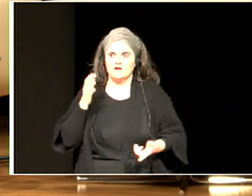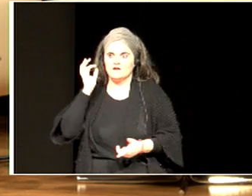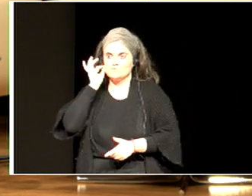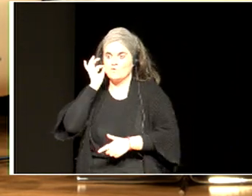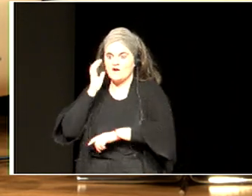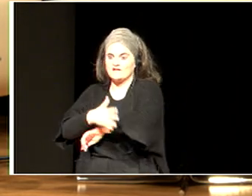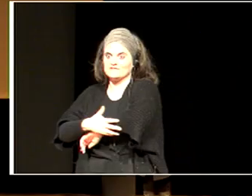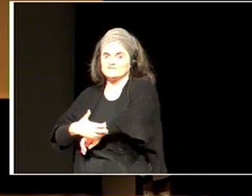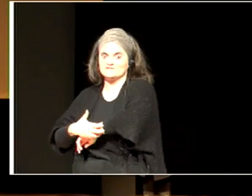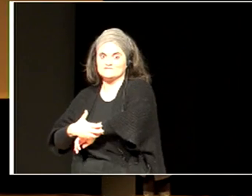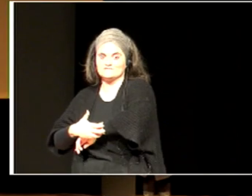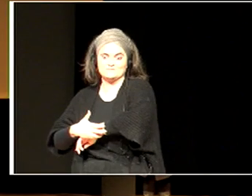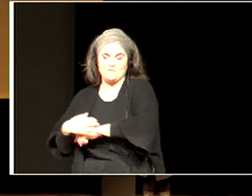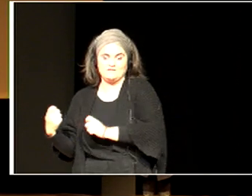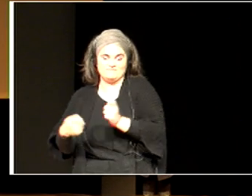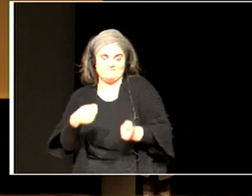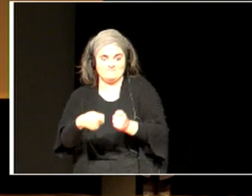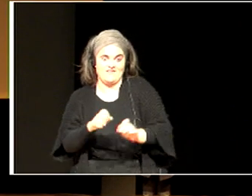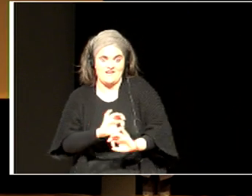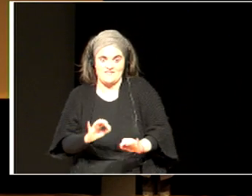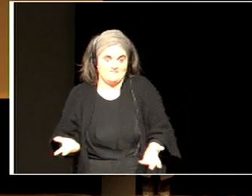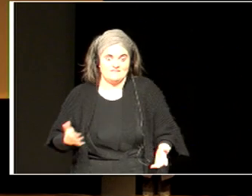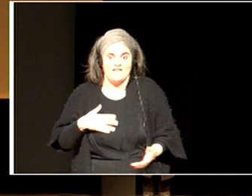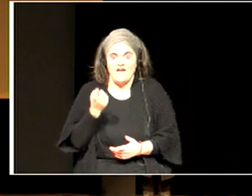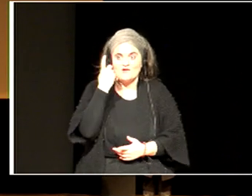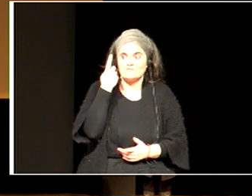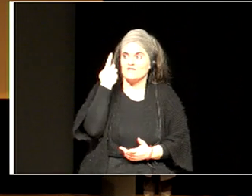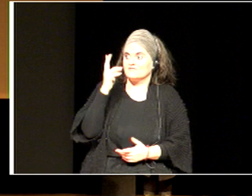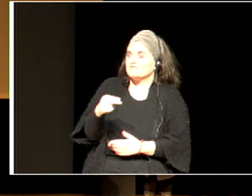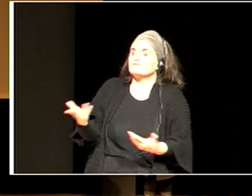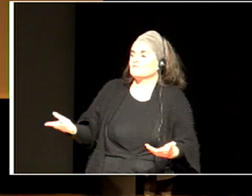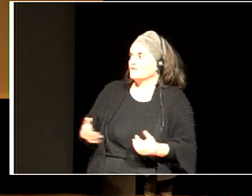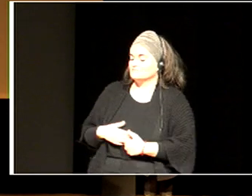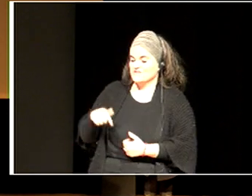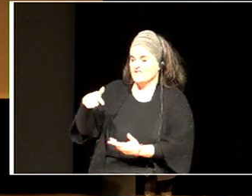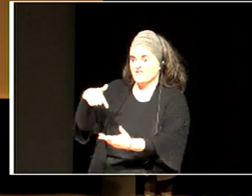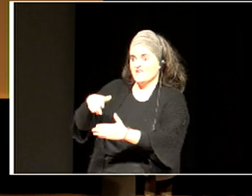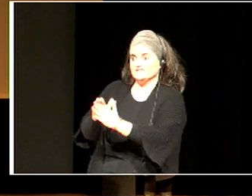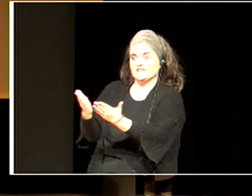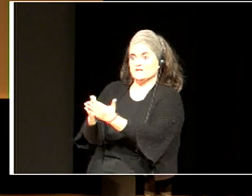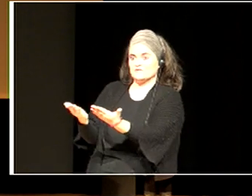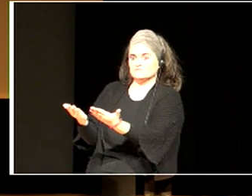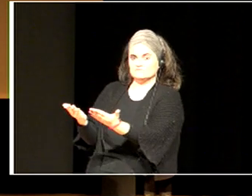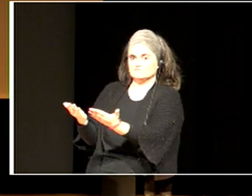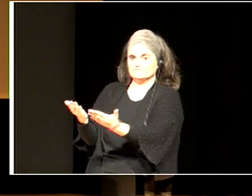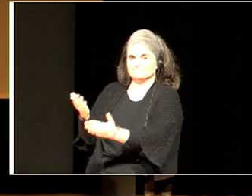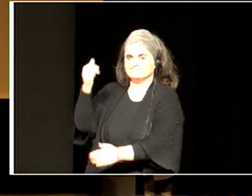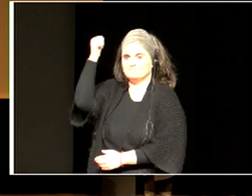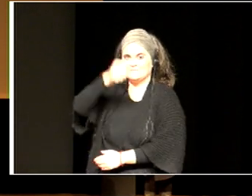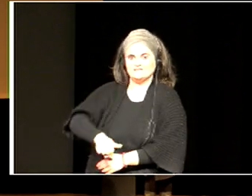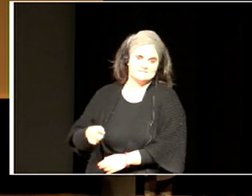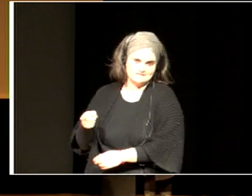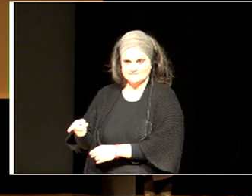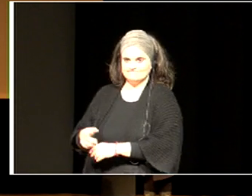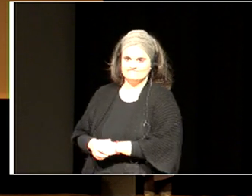contribuciones de las mujeres conclusión de mi alumnado profe este libro es machista y ya saben